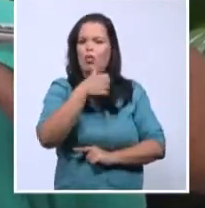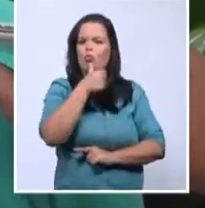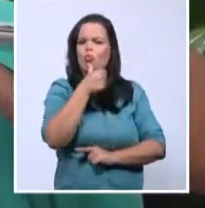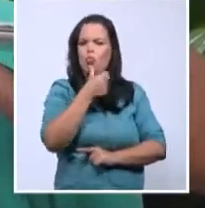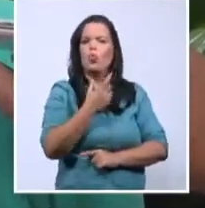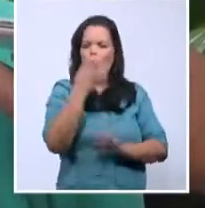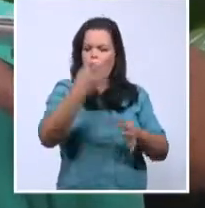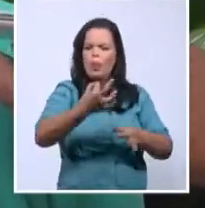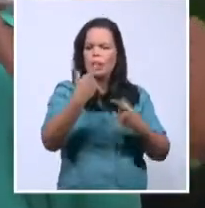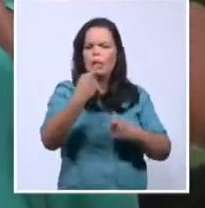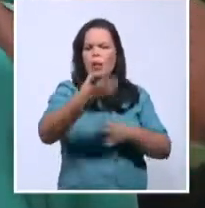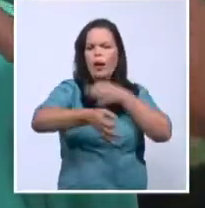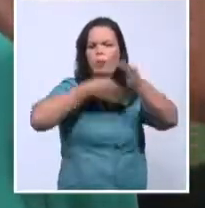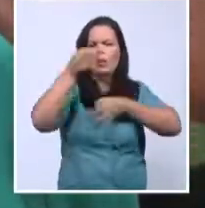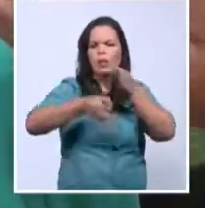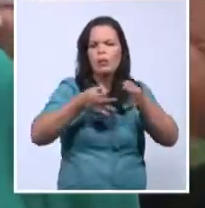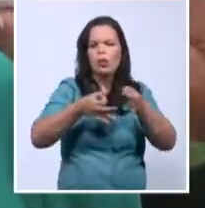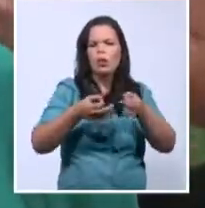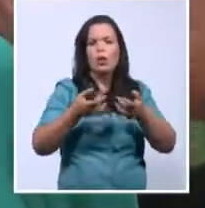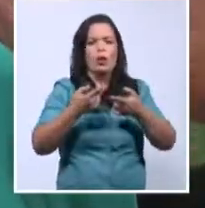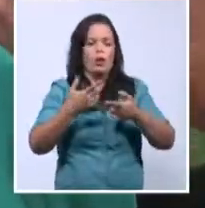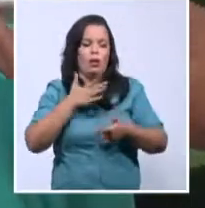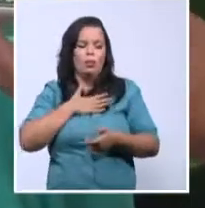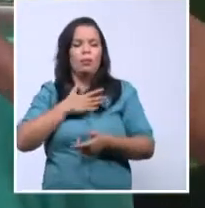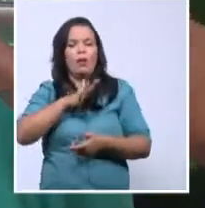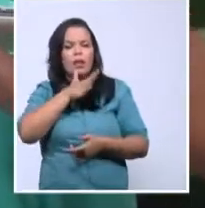yo creo que las preocupaciones de la juventud cubana no son